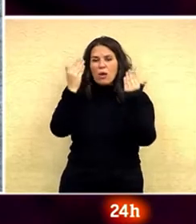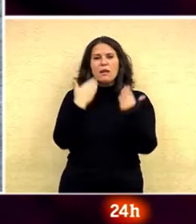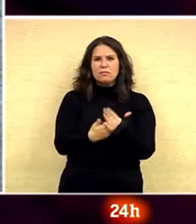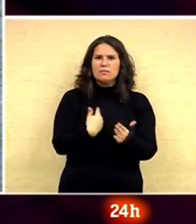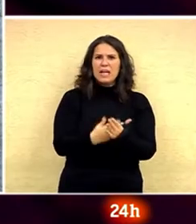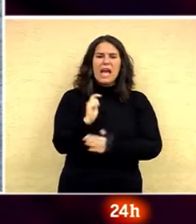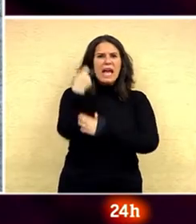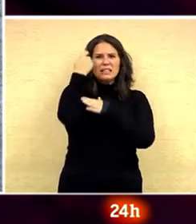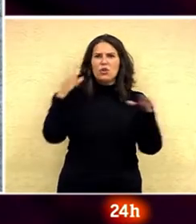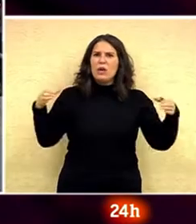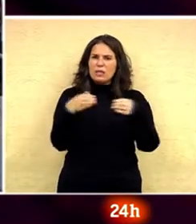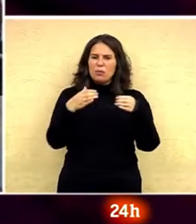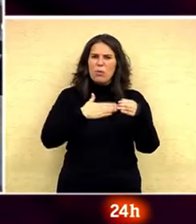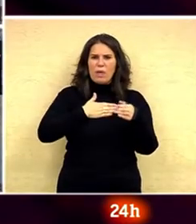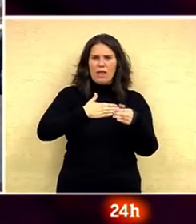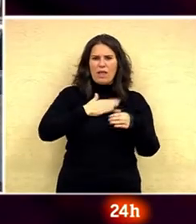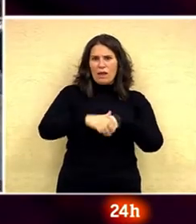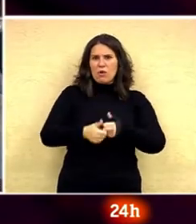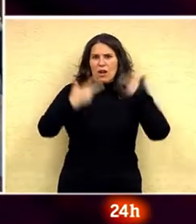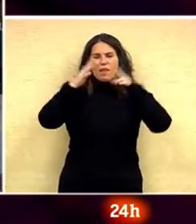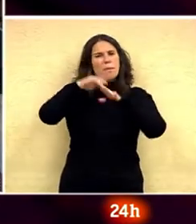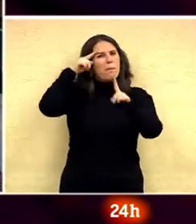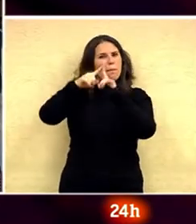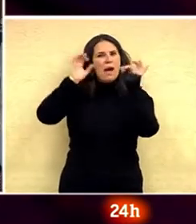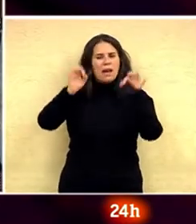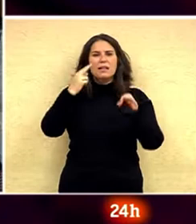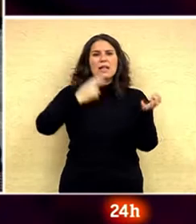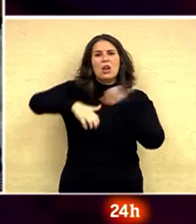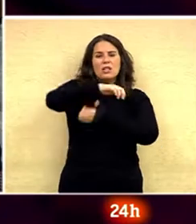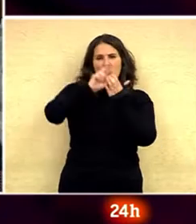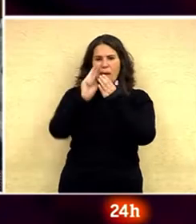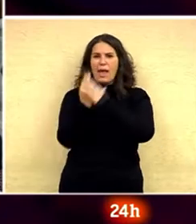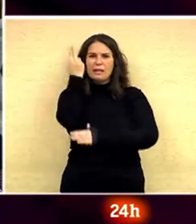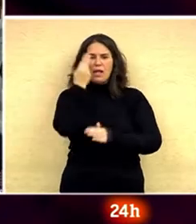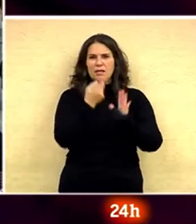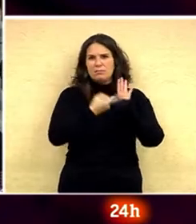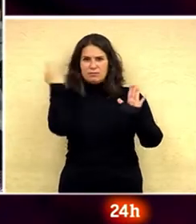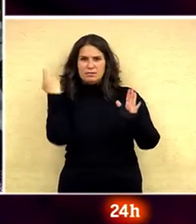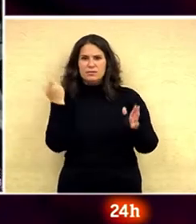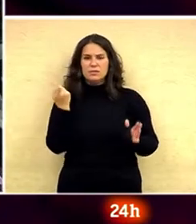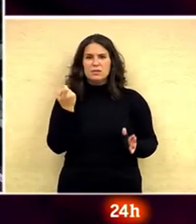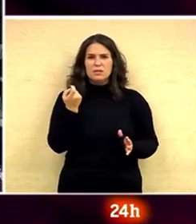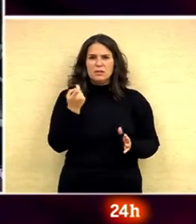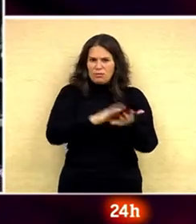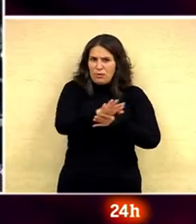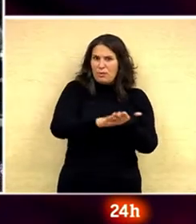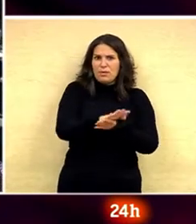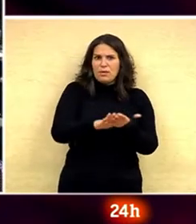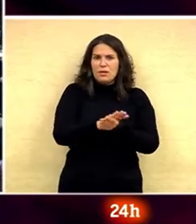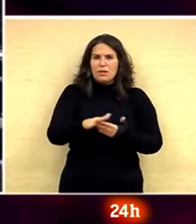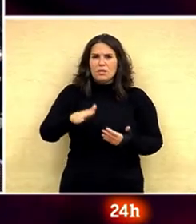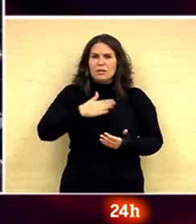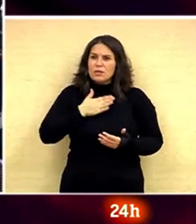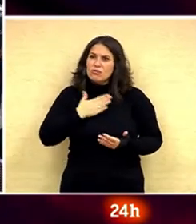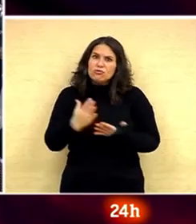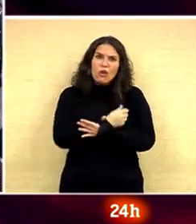manifiesto el éxito colectivo de nuestra democracia en la erradicación del terrorismo de ETA. En el patrimonio común de todos